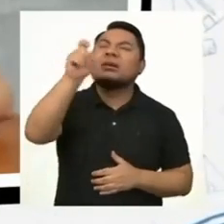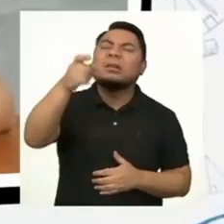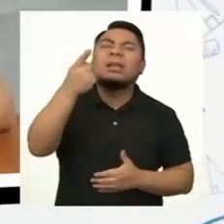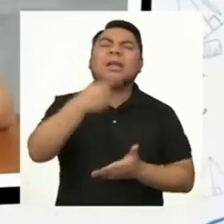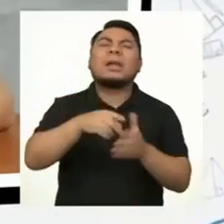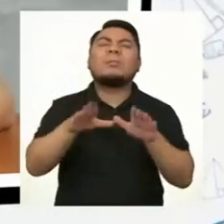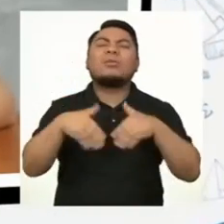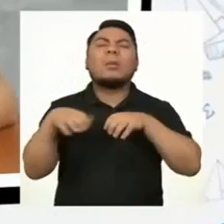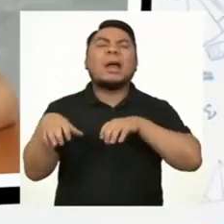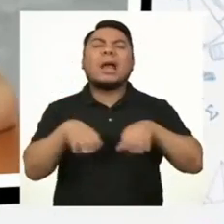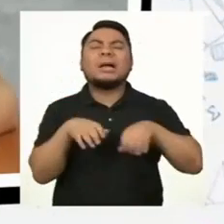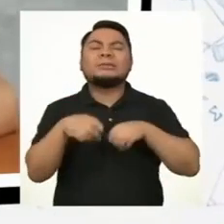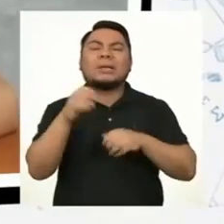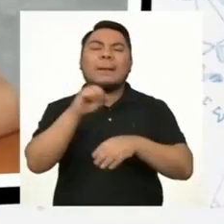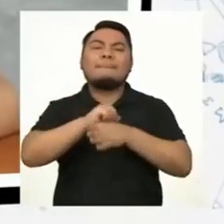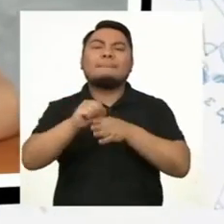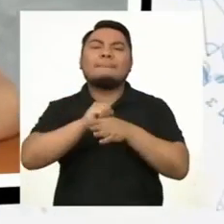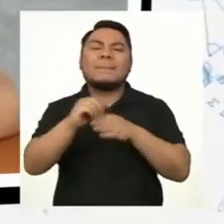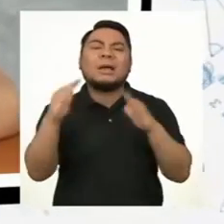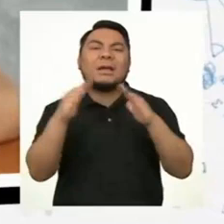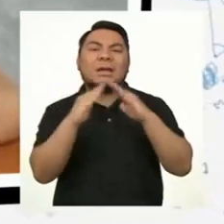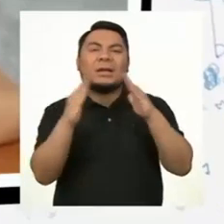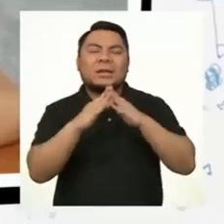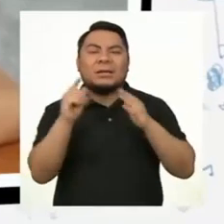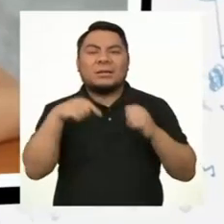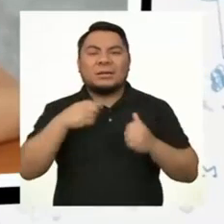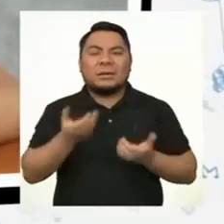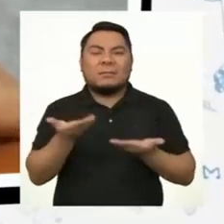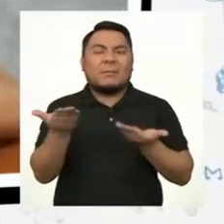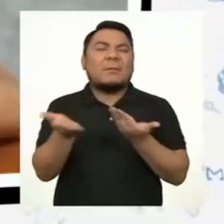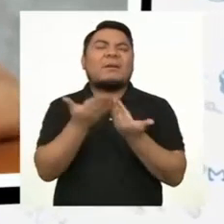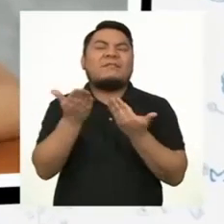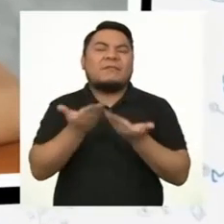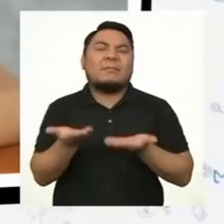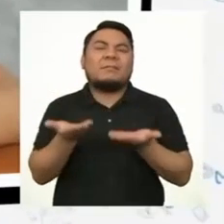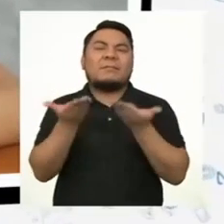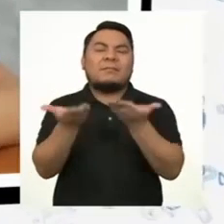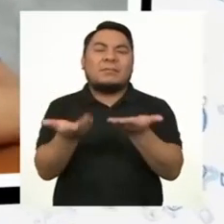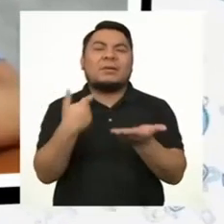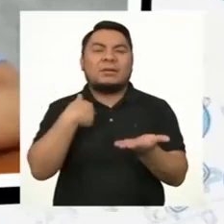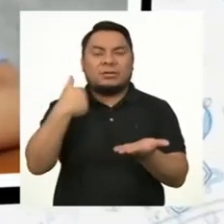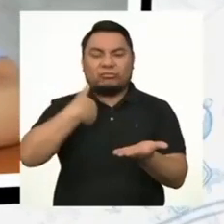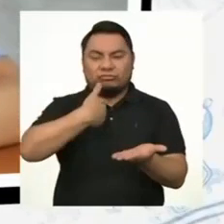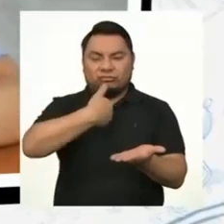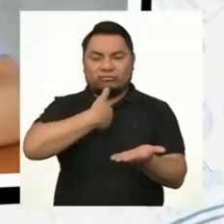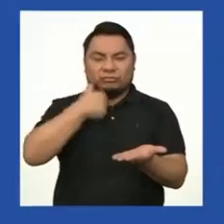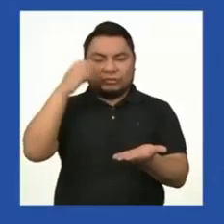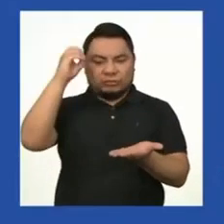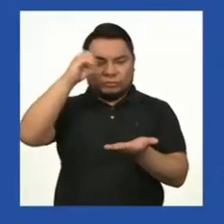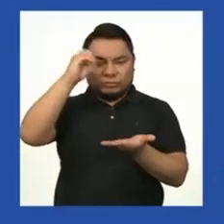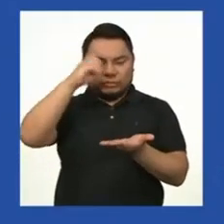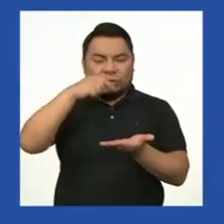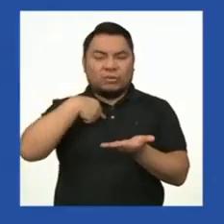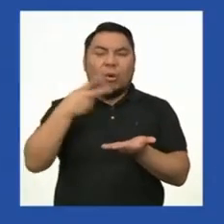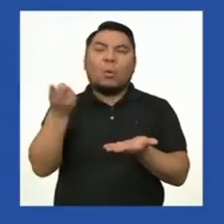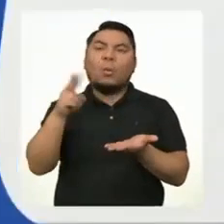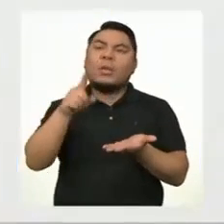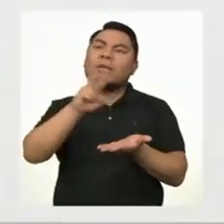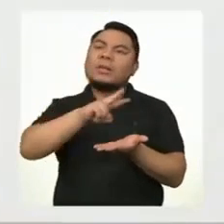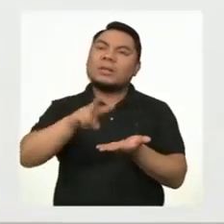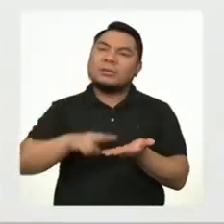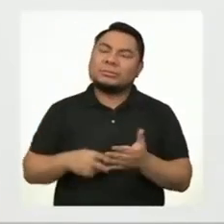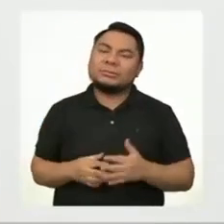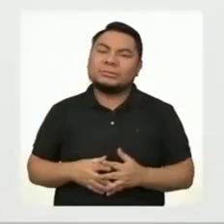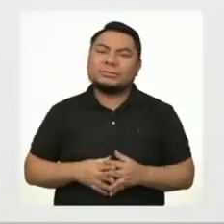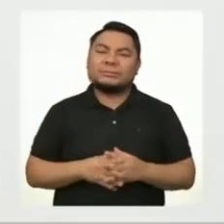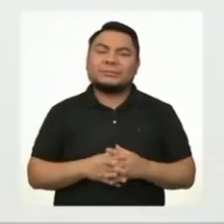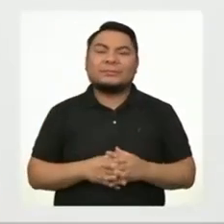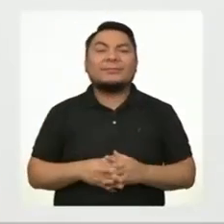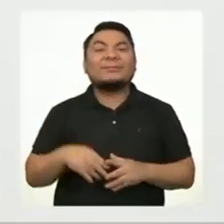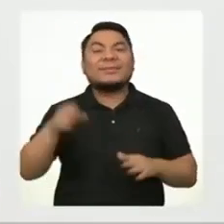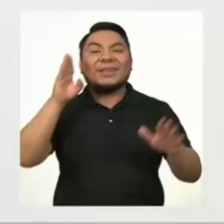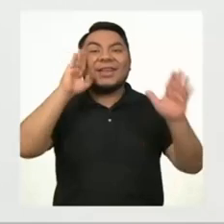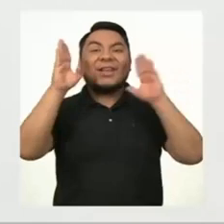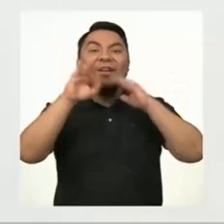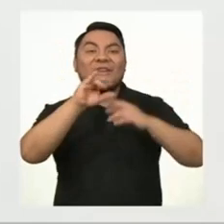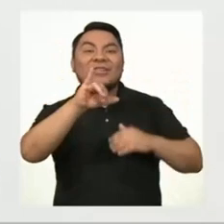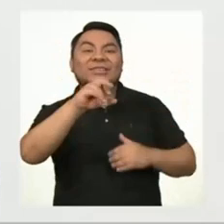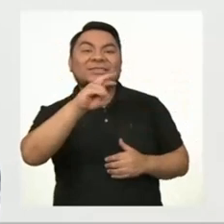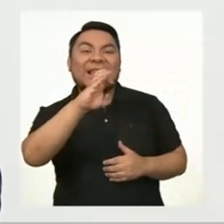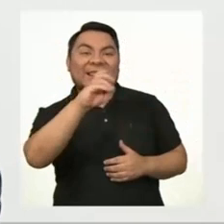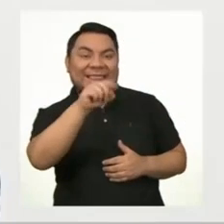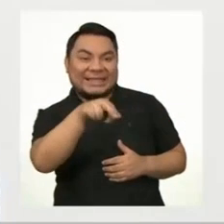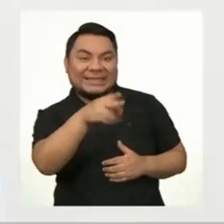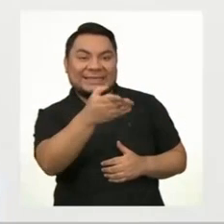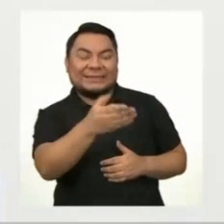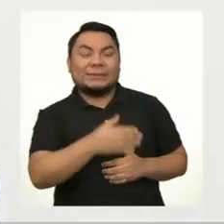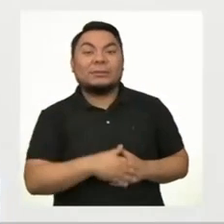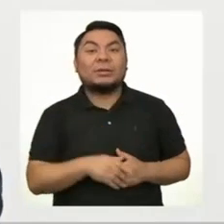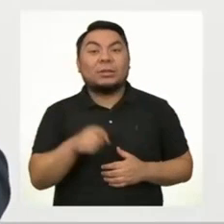hacer para practicar en casa y emitir con más facilidad un juicio crítico cuando leemos? Hola, Jarlin.